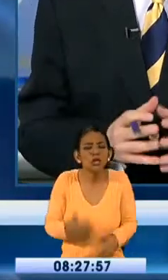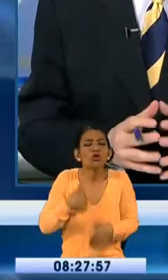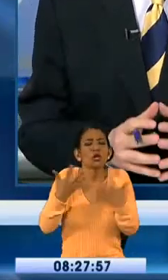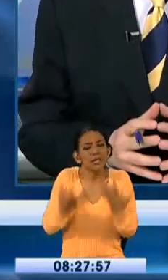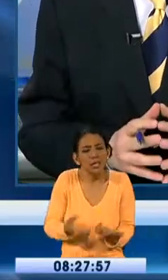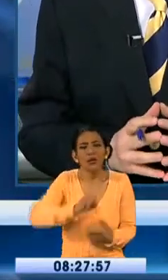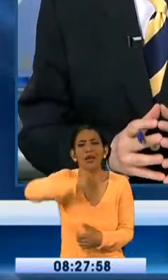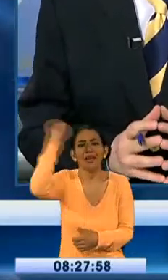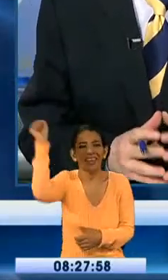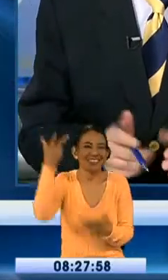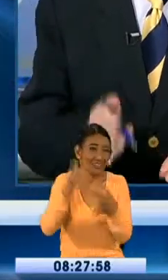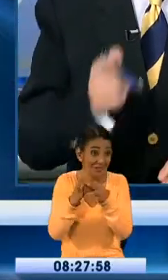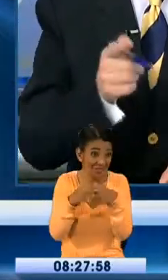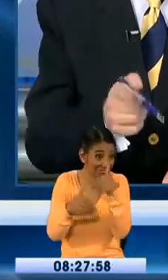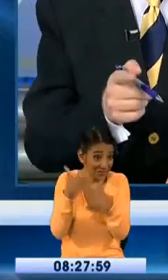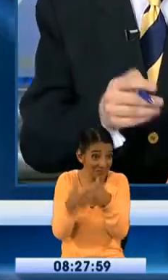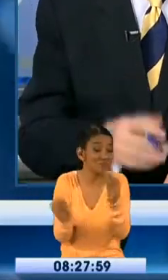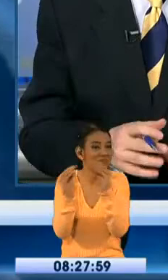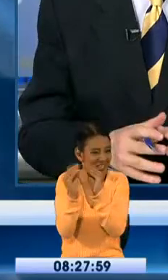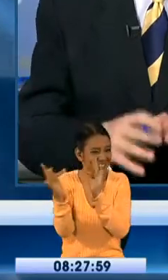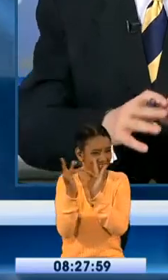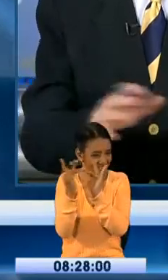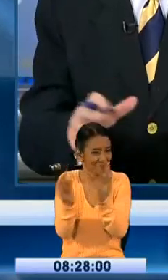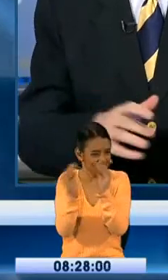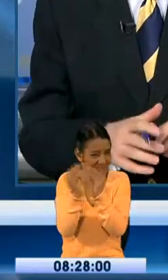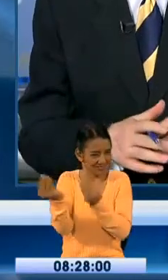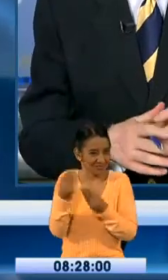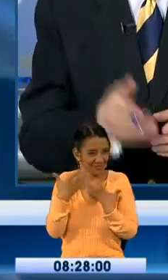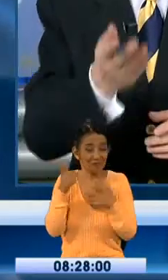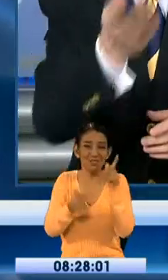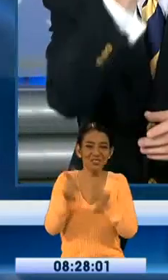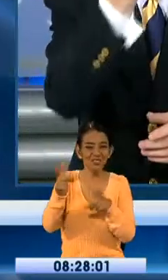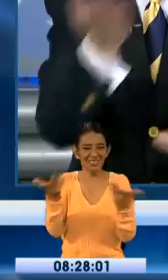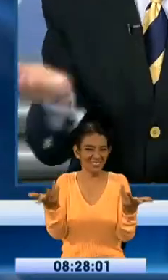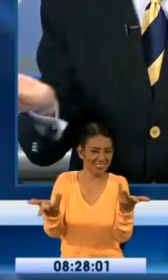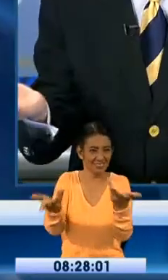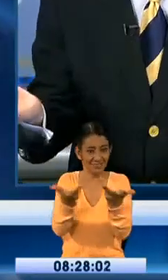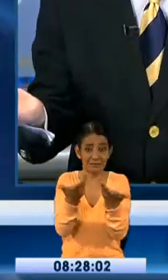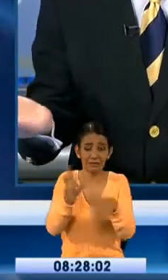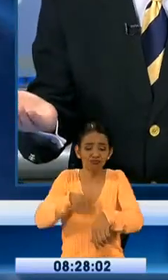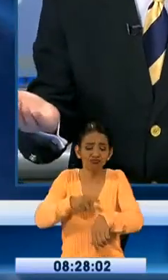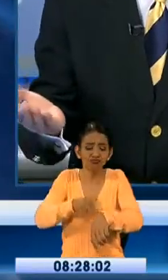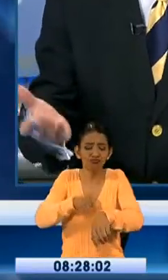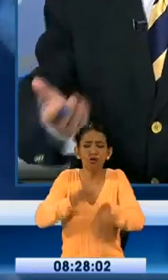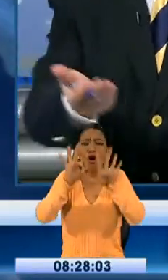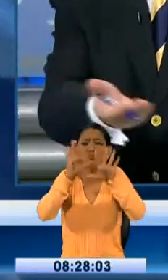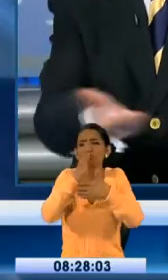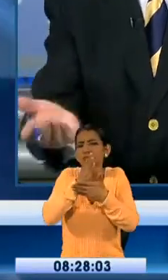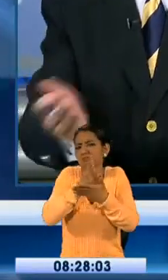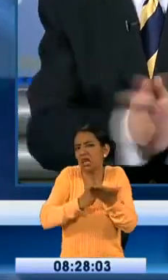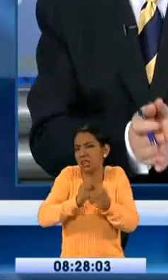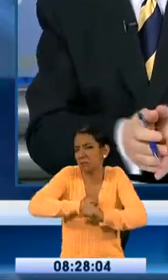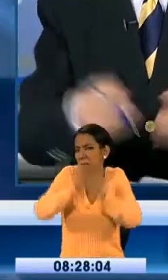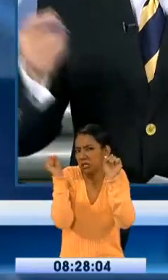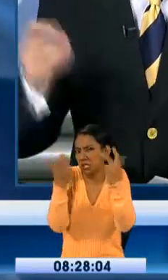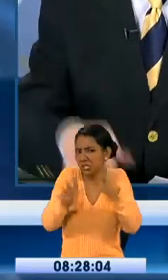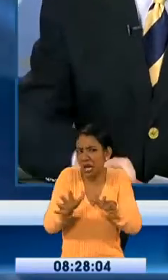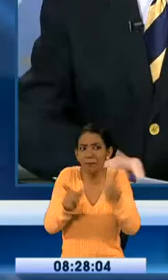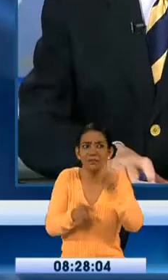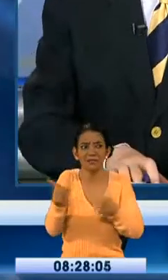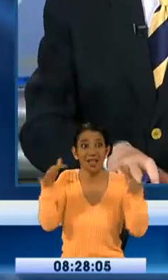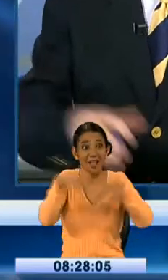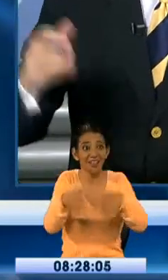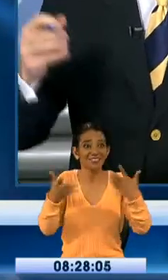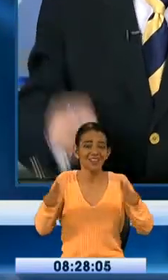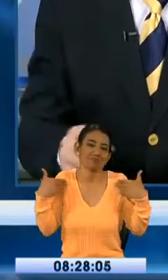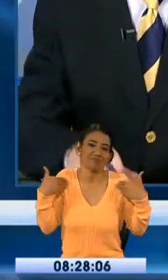mi Sofi, más adelante vamos a retornar contigo con todo ese ambiente maravilloso. Son apenas las 8:28 de la mañana. Imagínate, ya hay alegría,